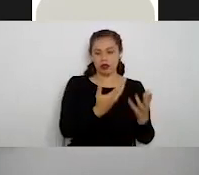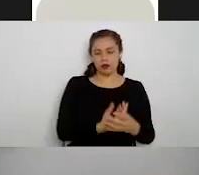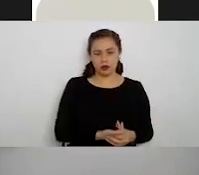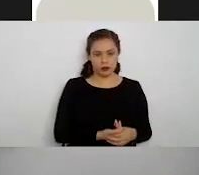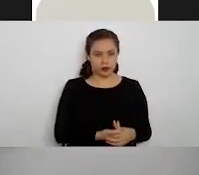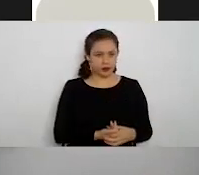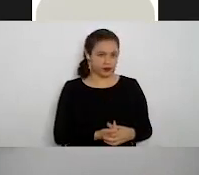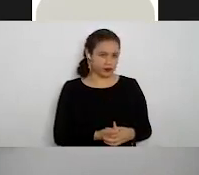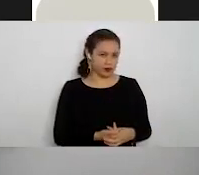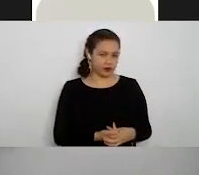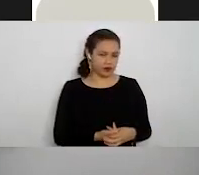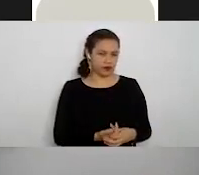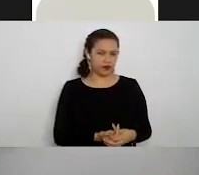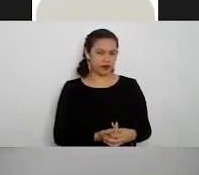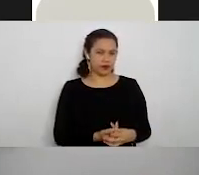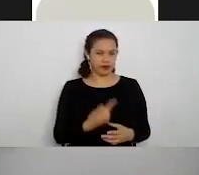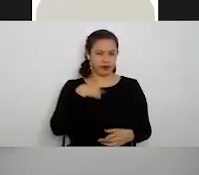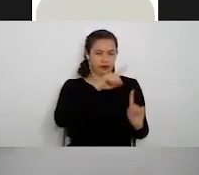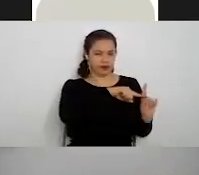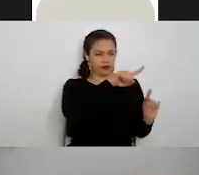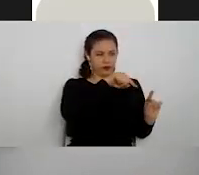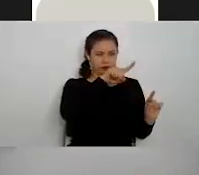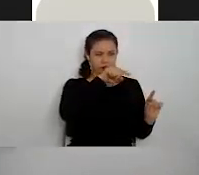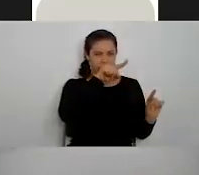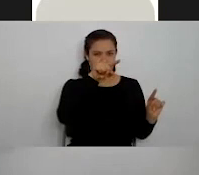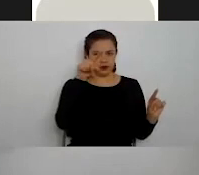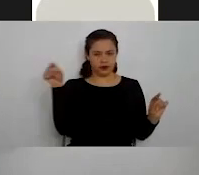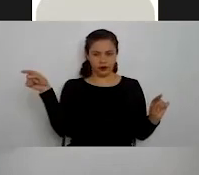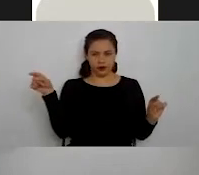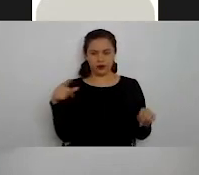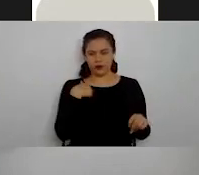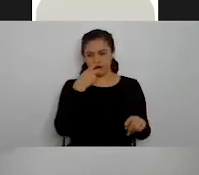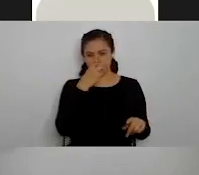Yo siempre la gráfica les digo a los chavos